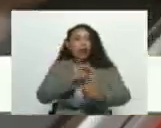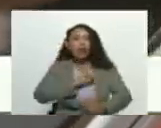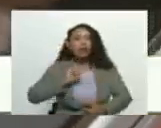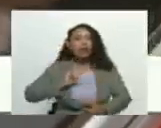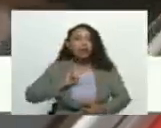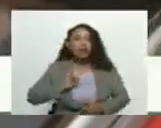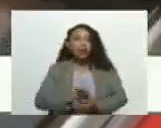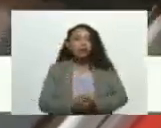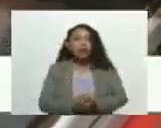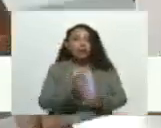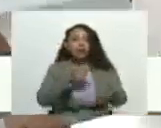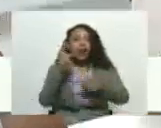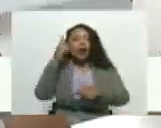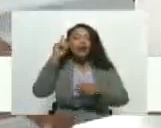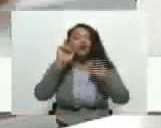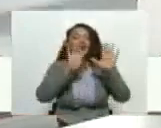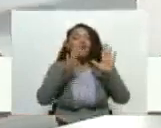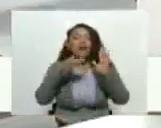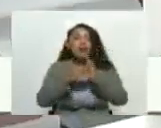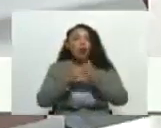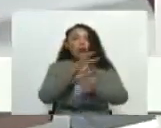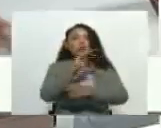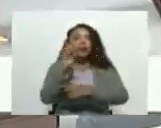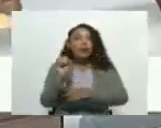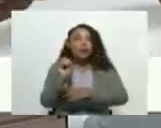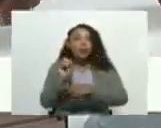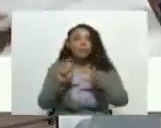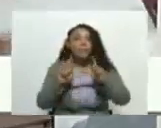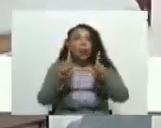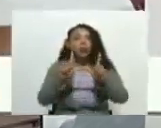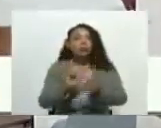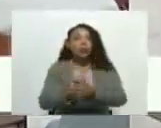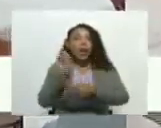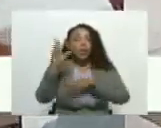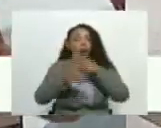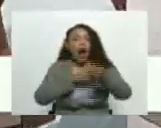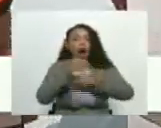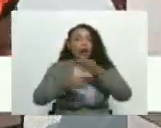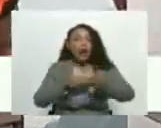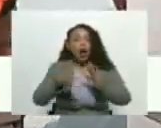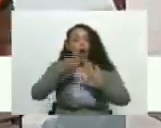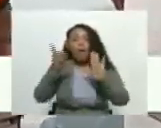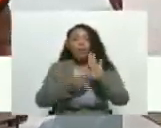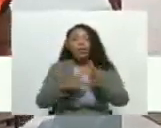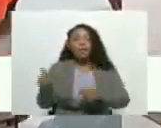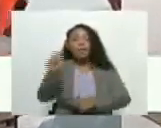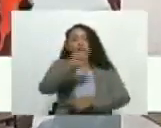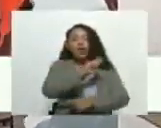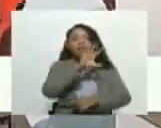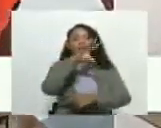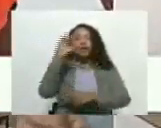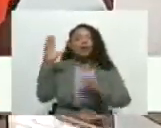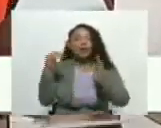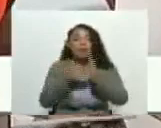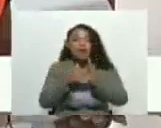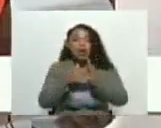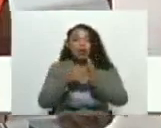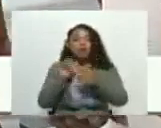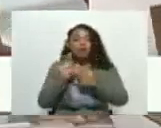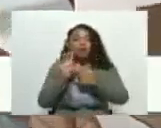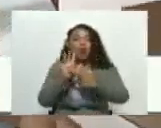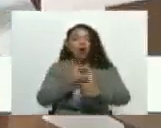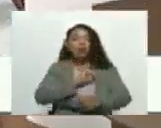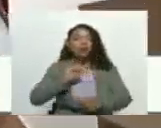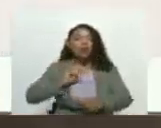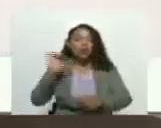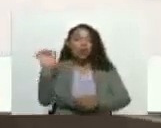a 9.400 placas. Esto nos generaría unos totales mensuales de 50.000 placas al mes, al día de